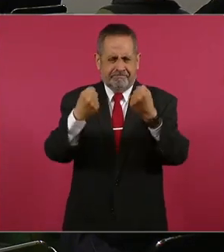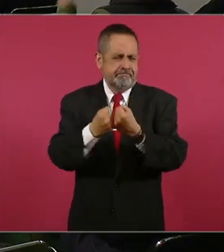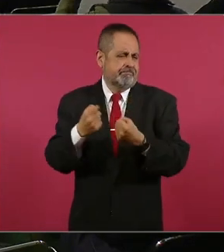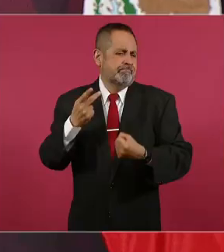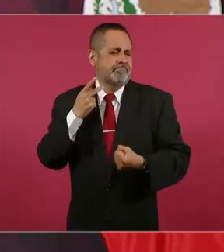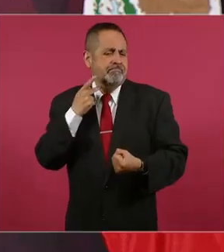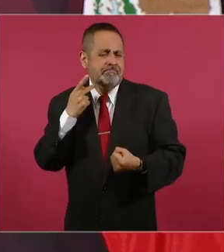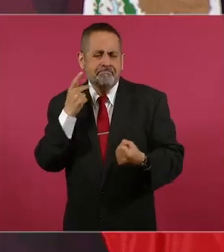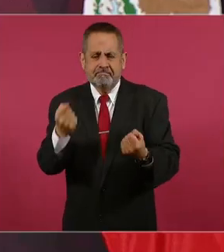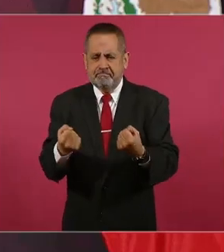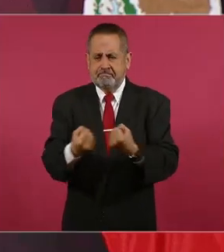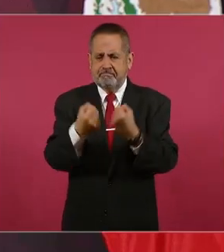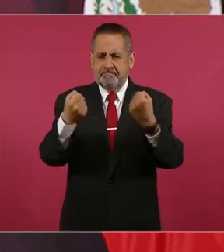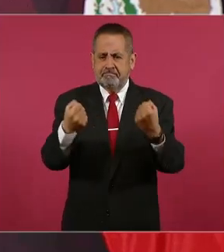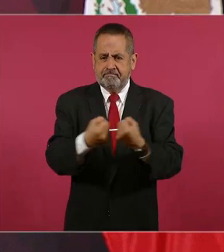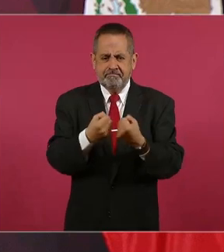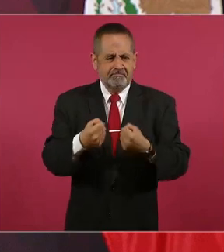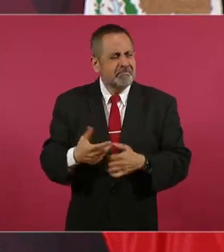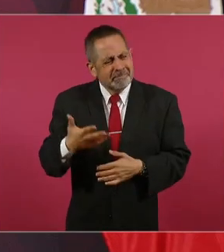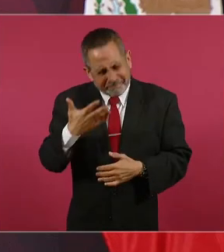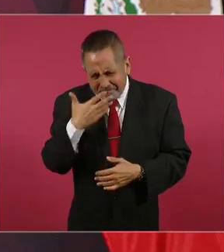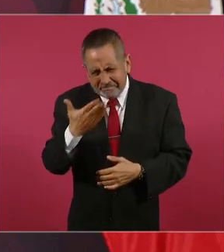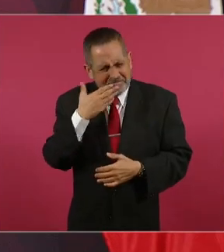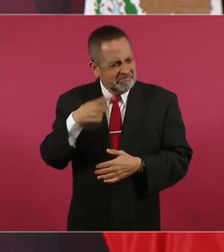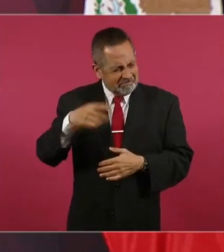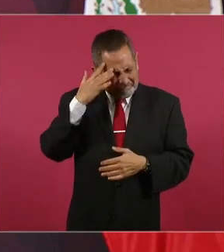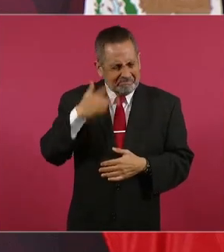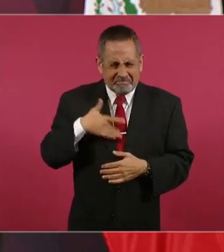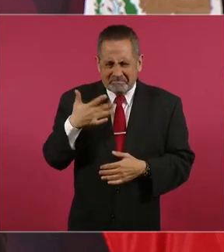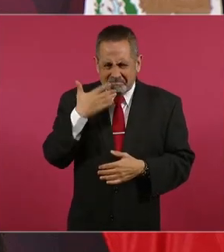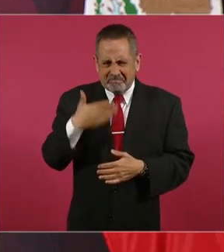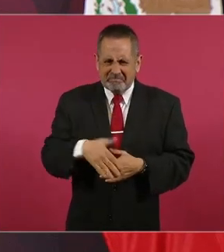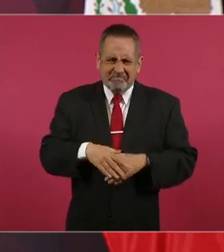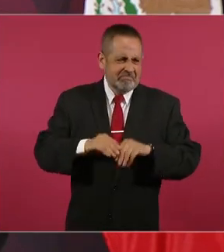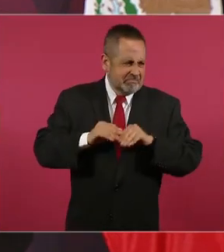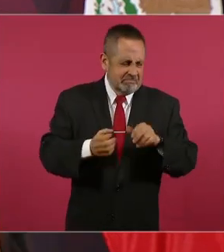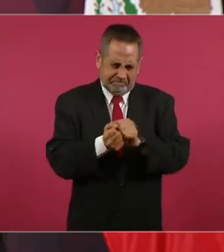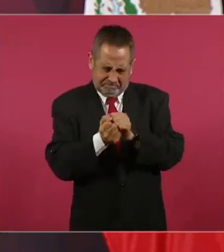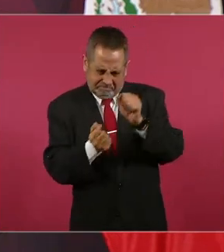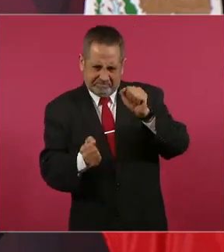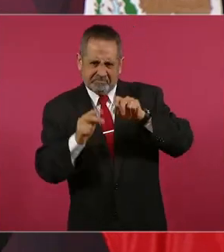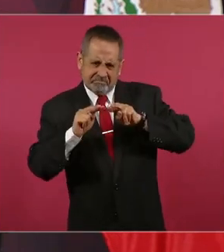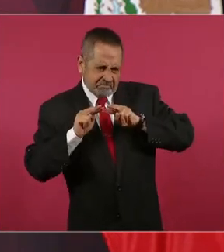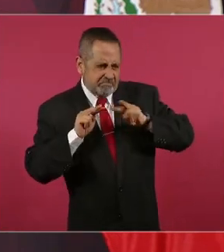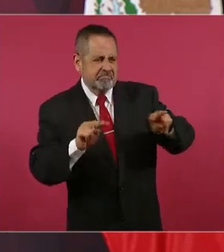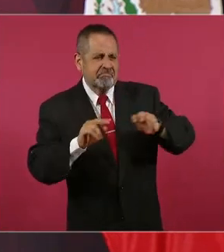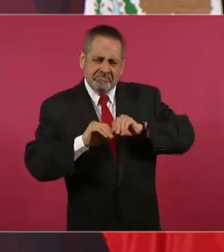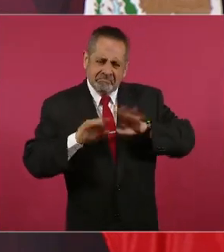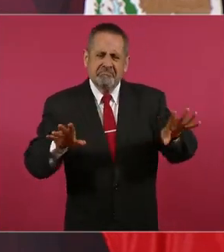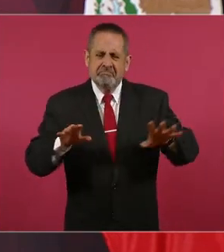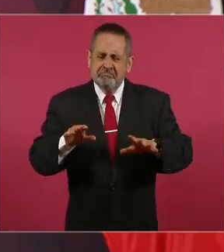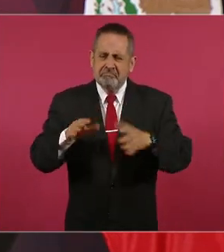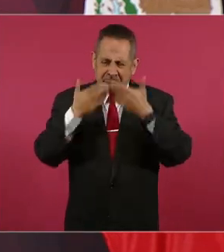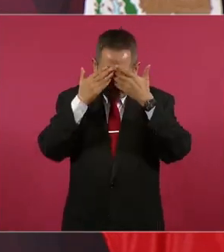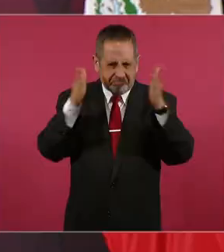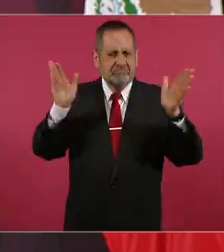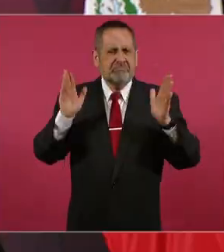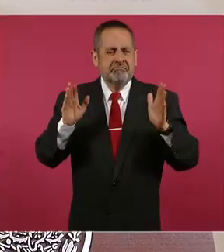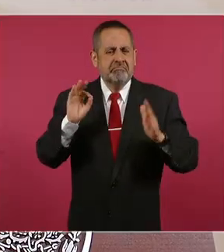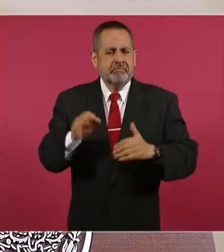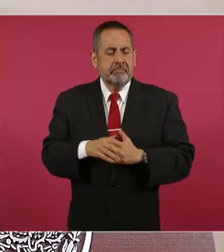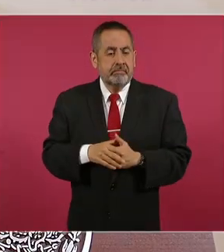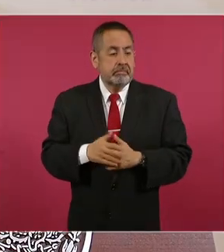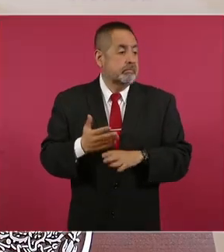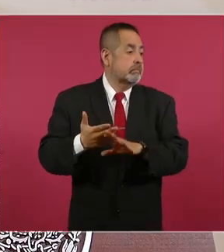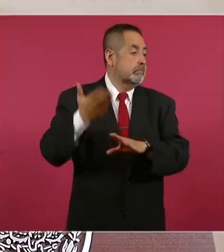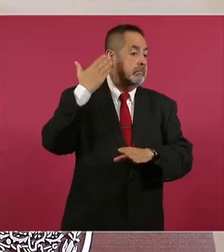política que hacía falta ventilar muchas cosas, la gente no sabía. Bueno, es que no existía